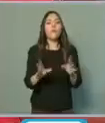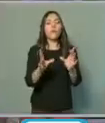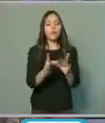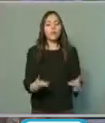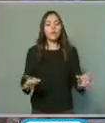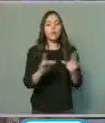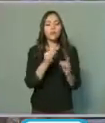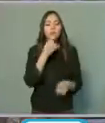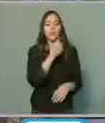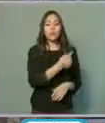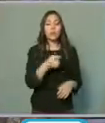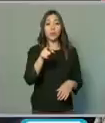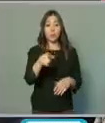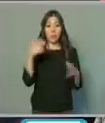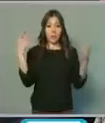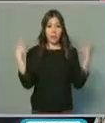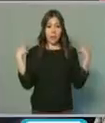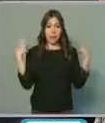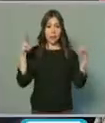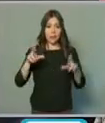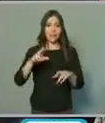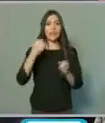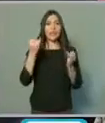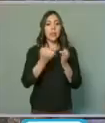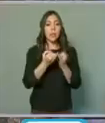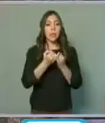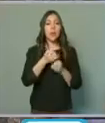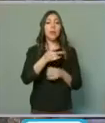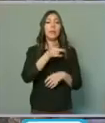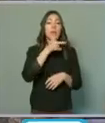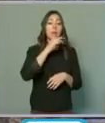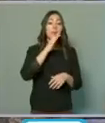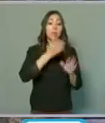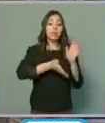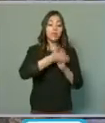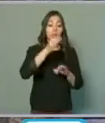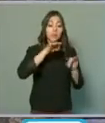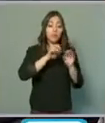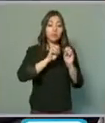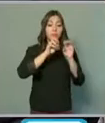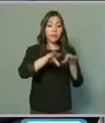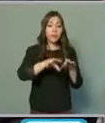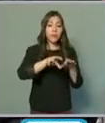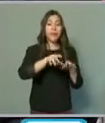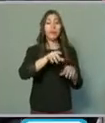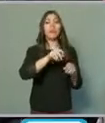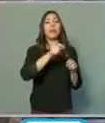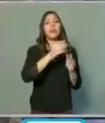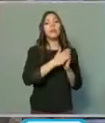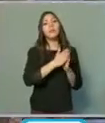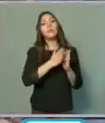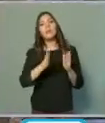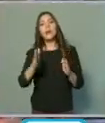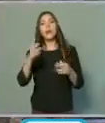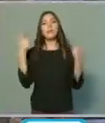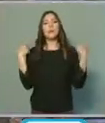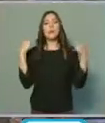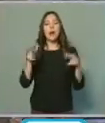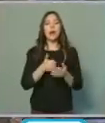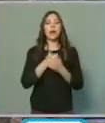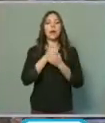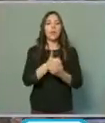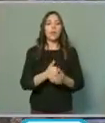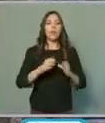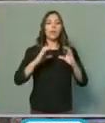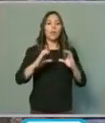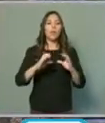los maestros van a ser la extensión de los padres en la escuela y van a ser pues estos modelos que los van a estar acompañando